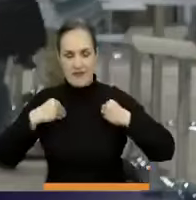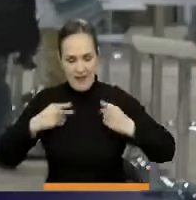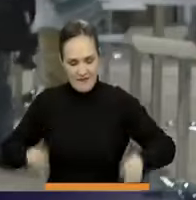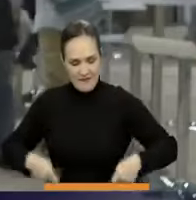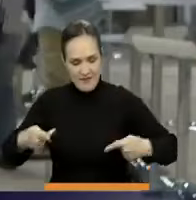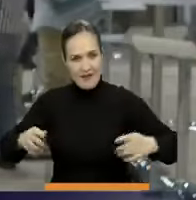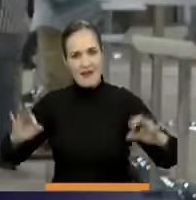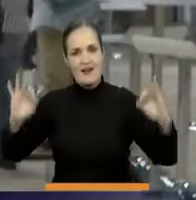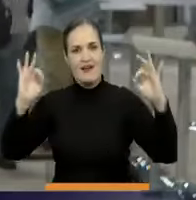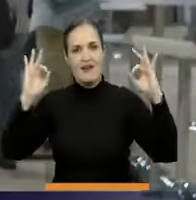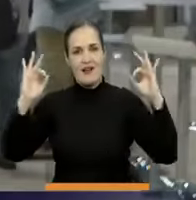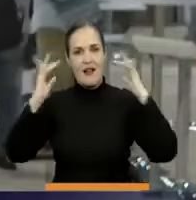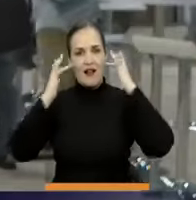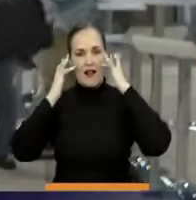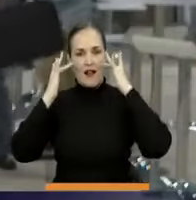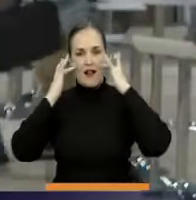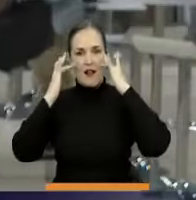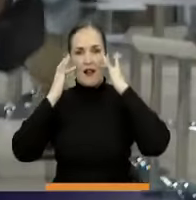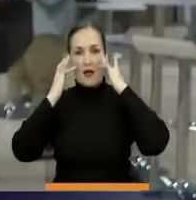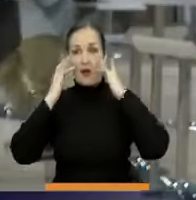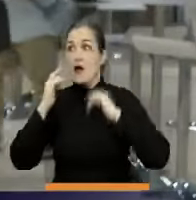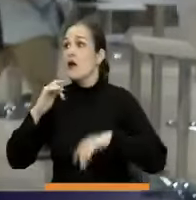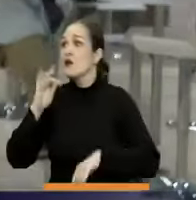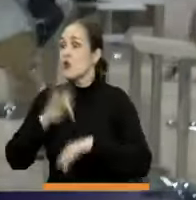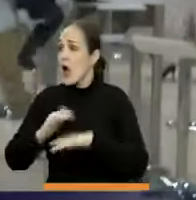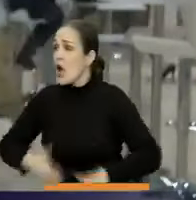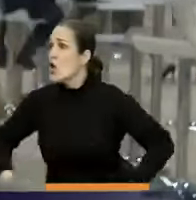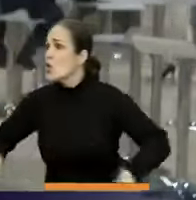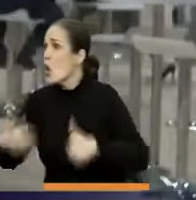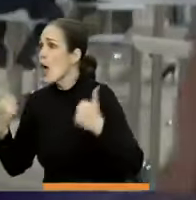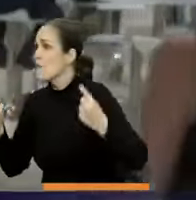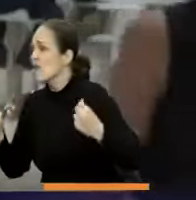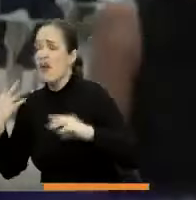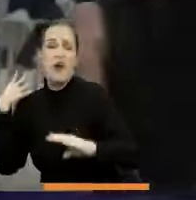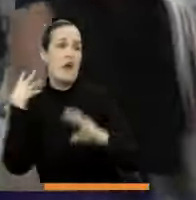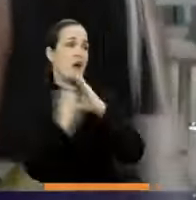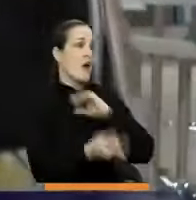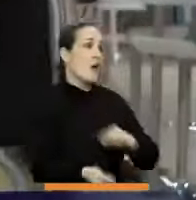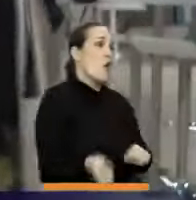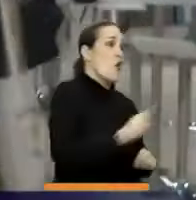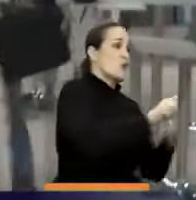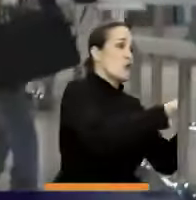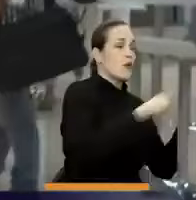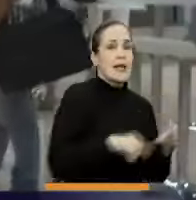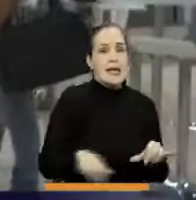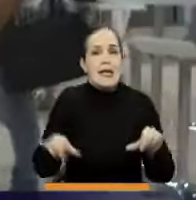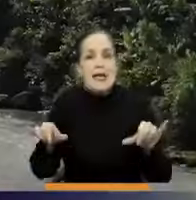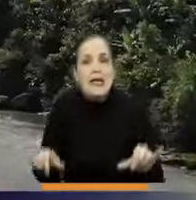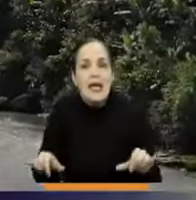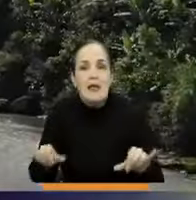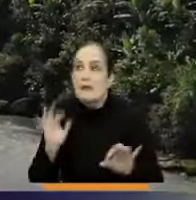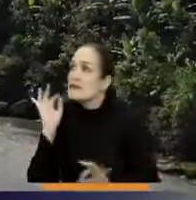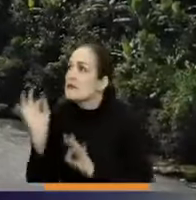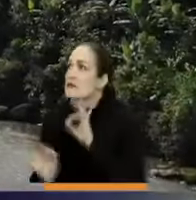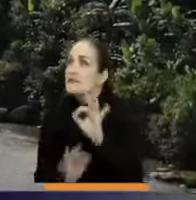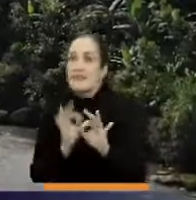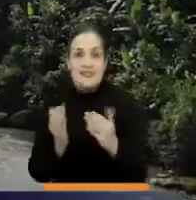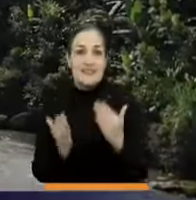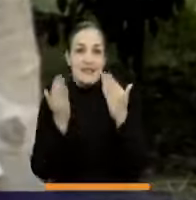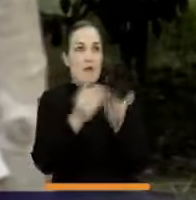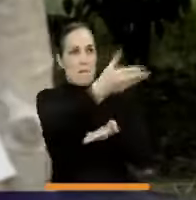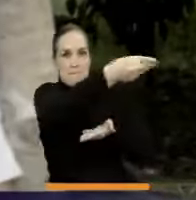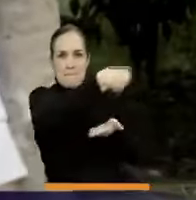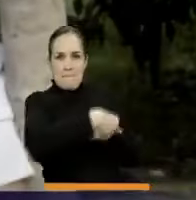calidad de vida sin tenernos que salir de allí a otras partes, sino que desde allí mismo seguir conservando.